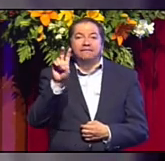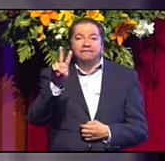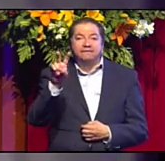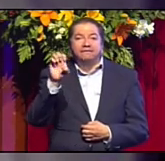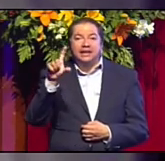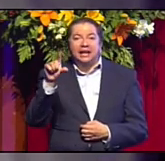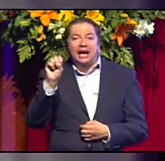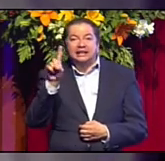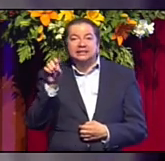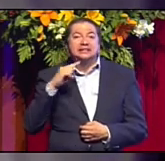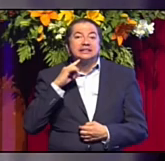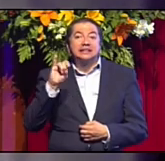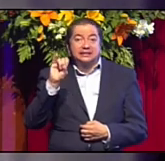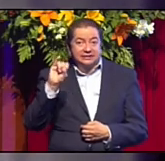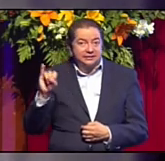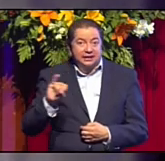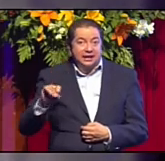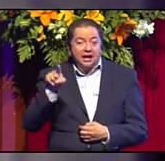ONU,